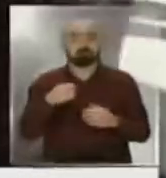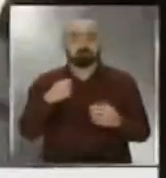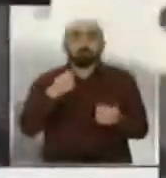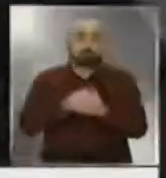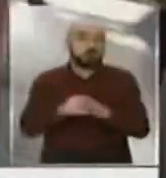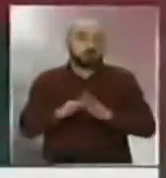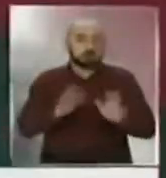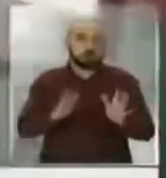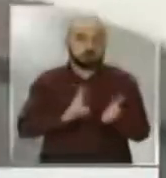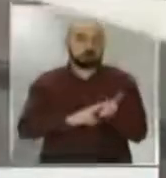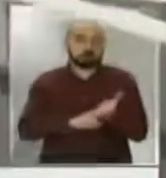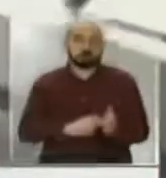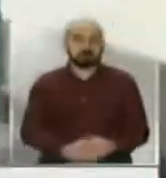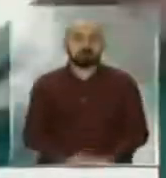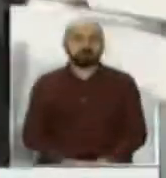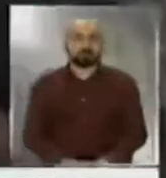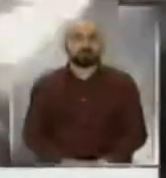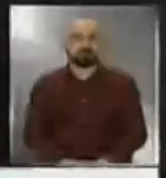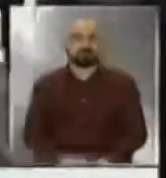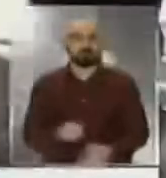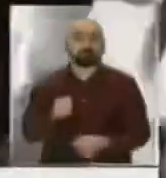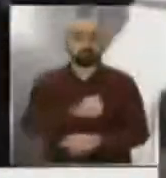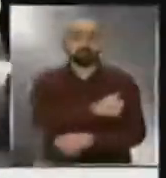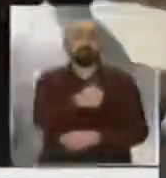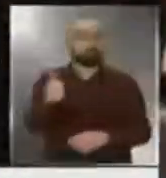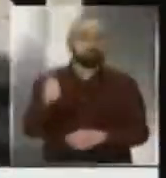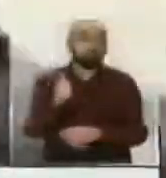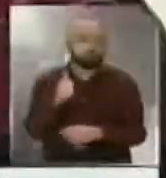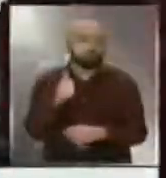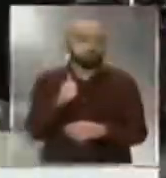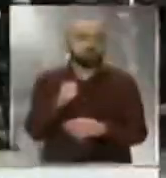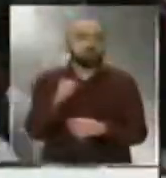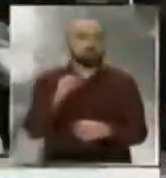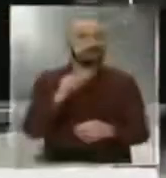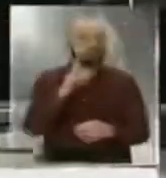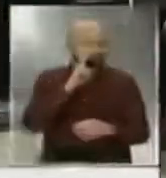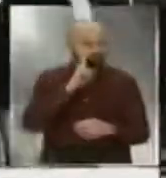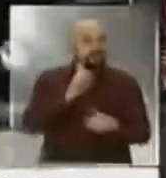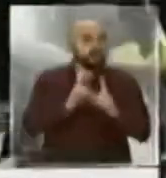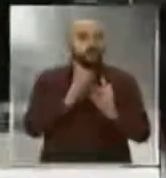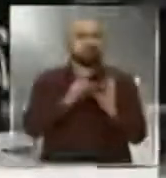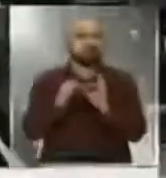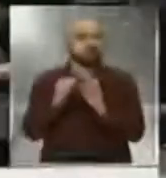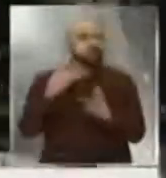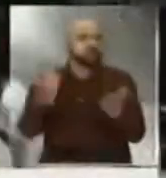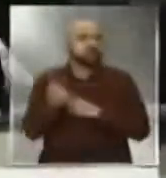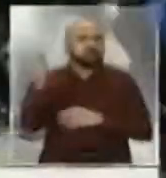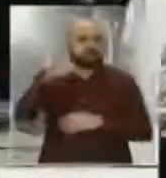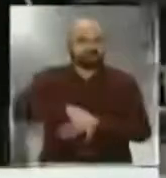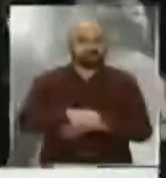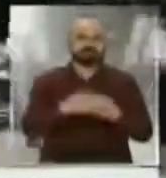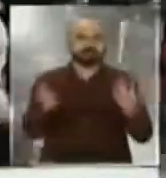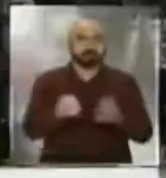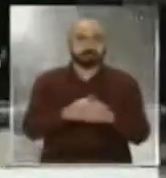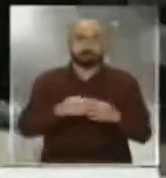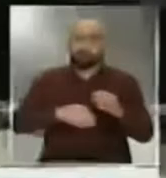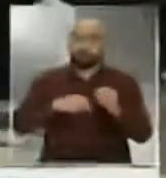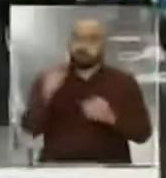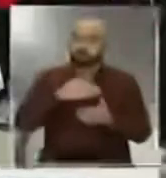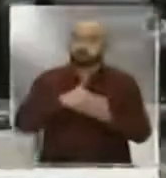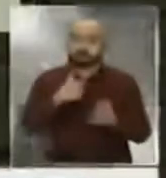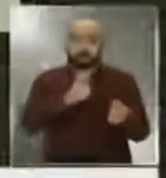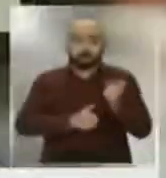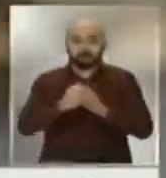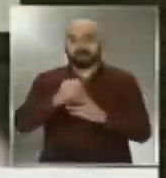verdad nomás, nada más. Todos tienen un motivo para estar aquí, para ser parte de los 2 millones de personas que día a